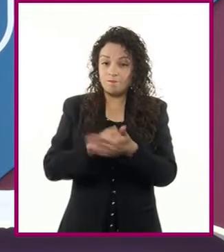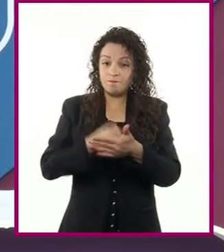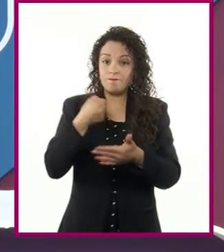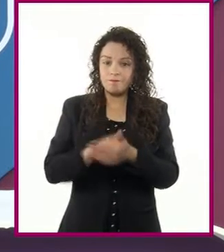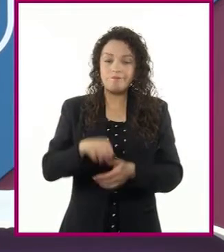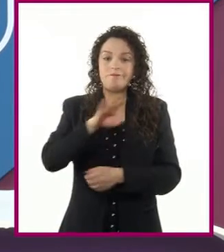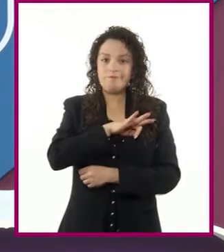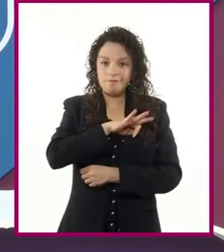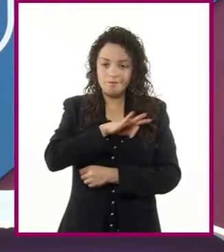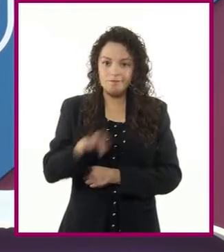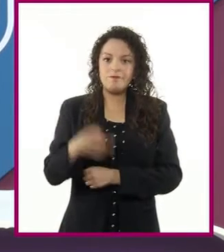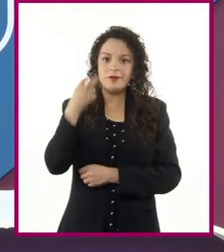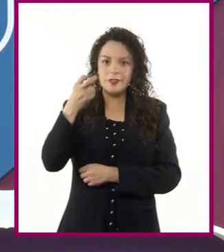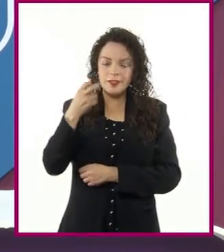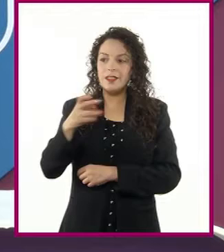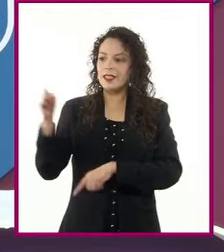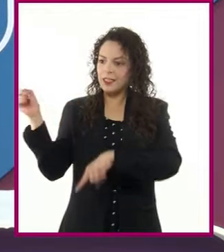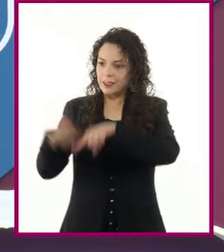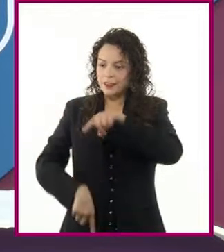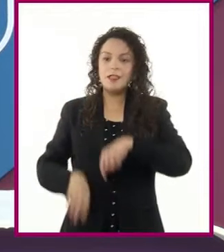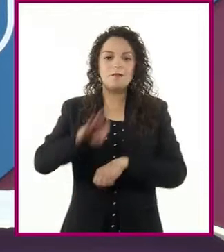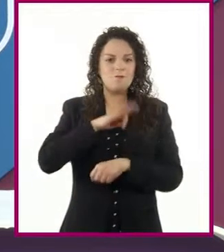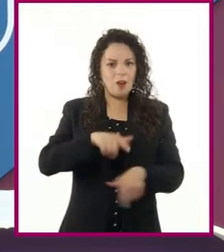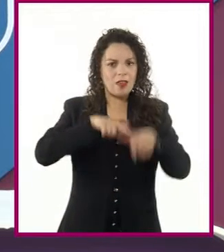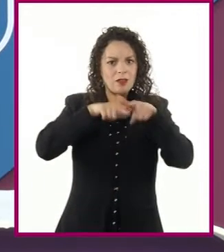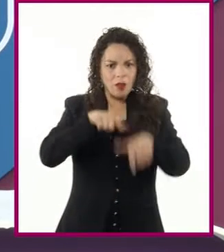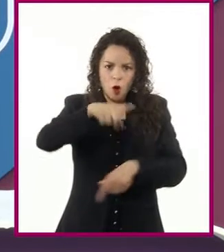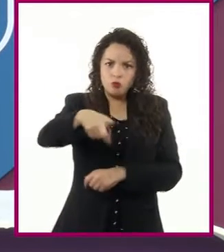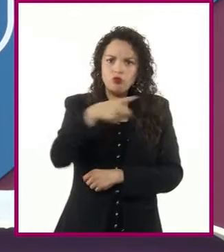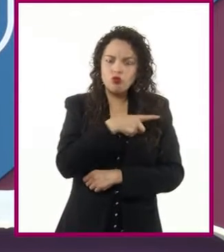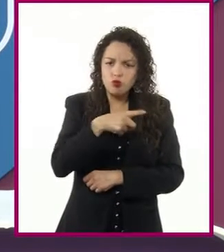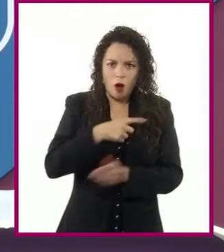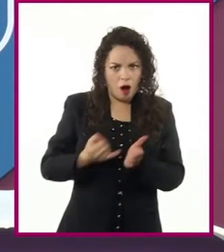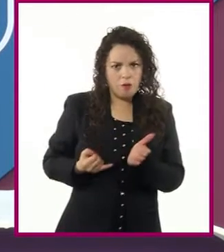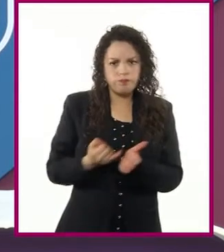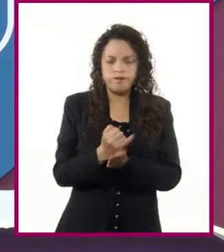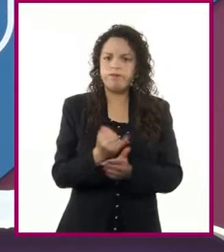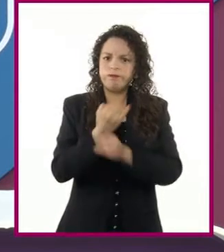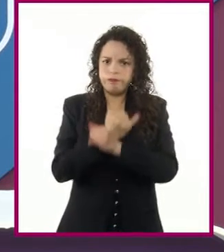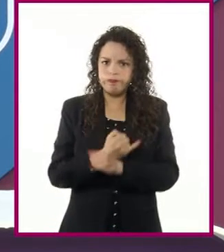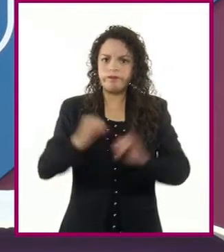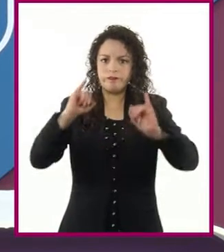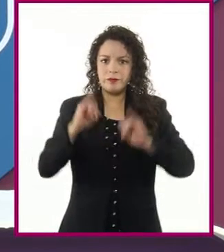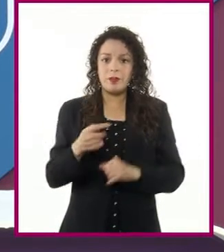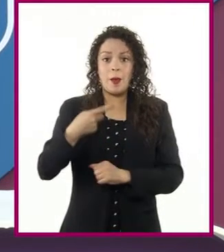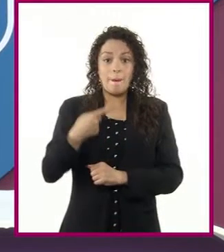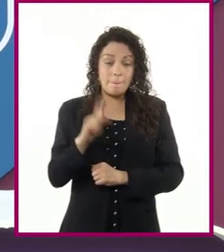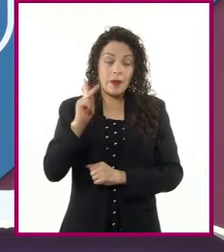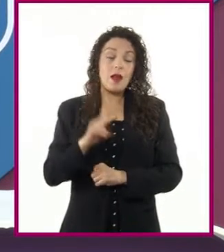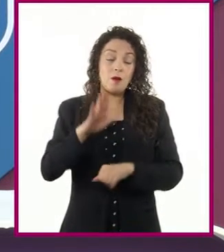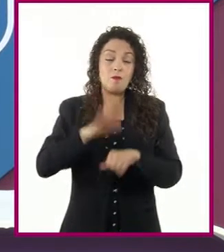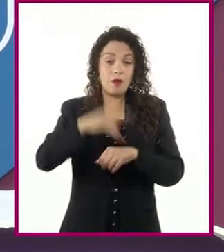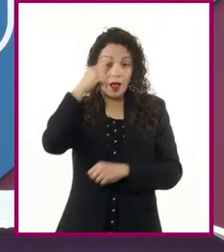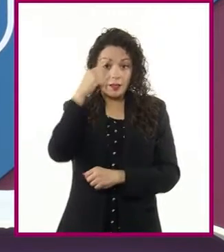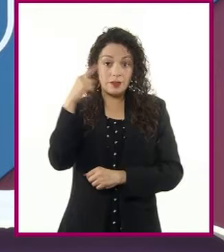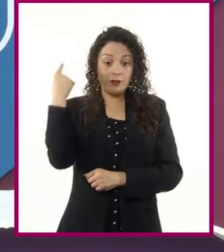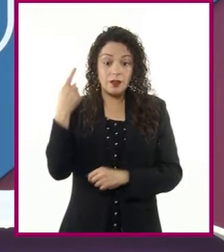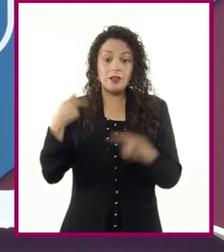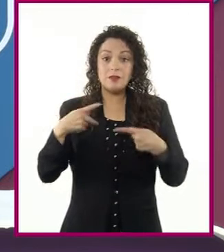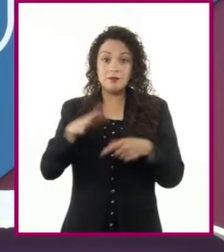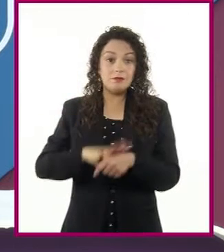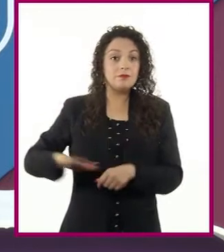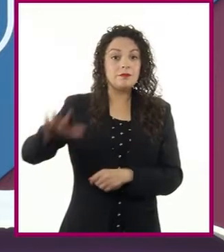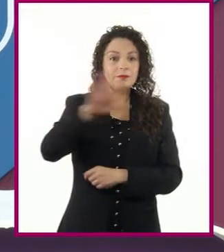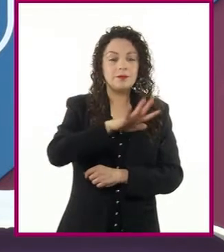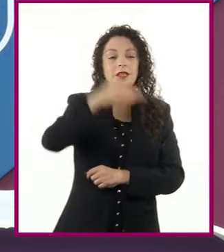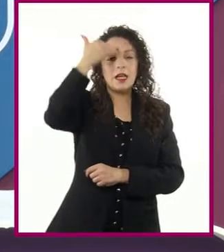superar esa incapacidad y proseguir, sin embargo, con paso firme. pero ya es más fácil que el público se ilustre por sí